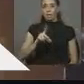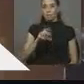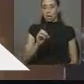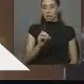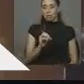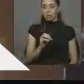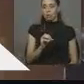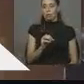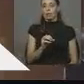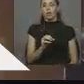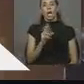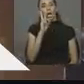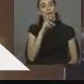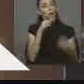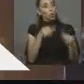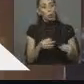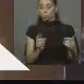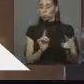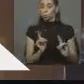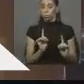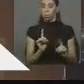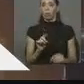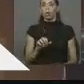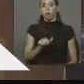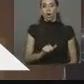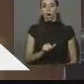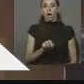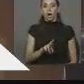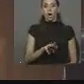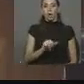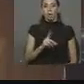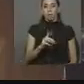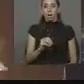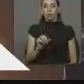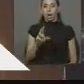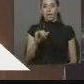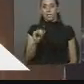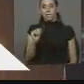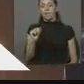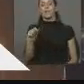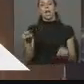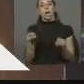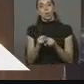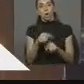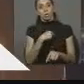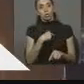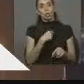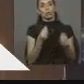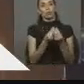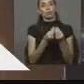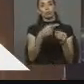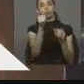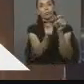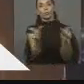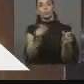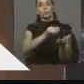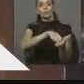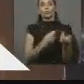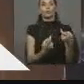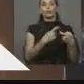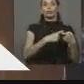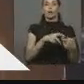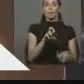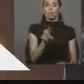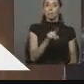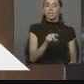nada injusta, porque Armando Arancibia, al igual que yo y muchos otros socialistas, tuvimos